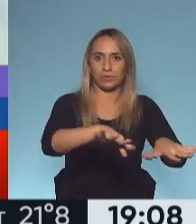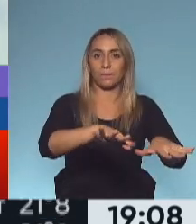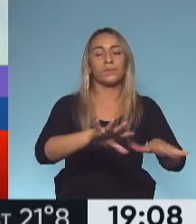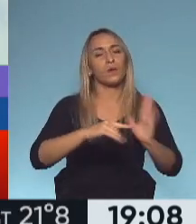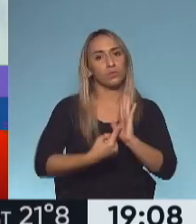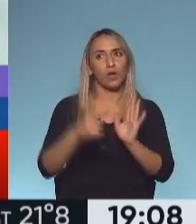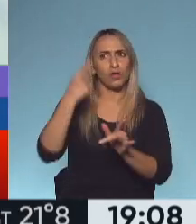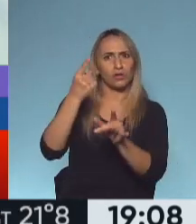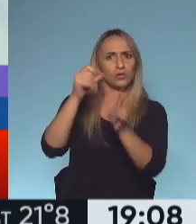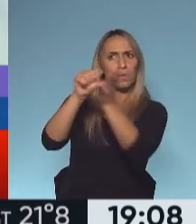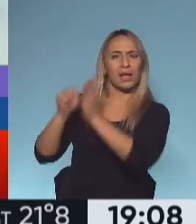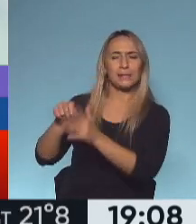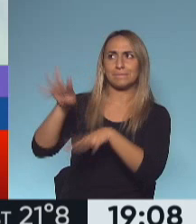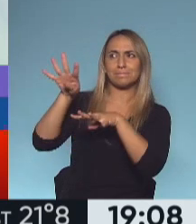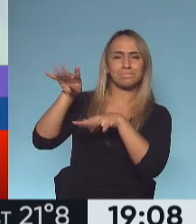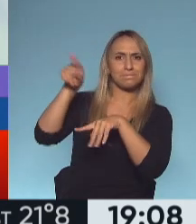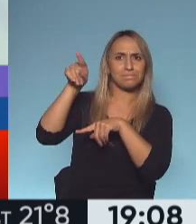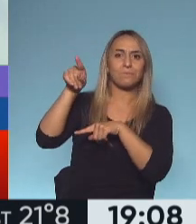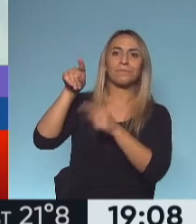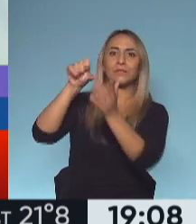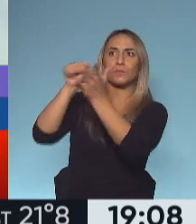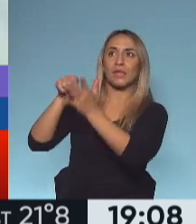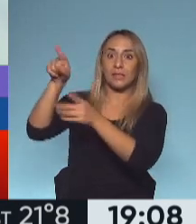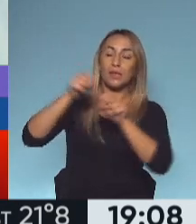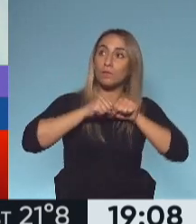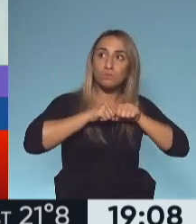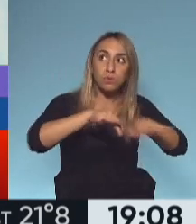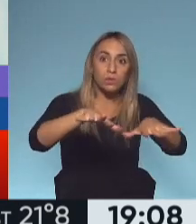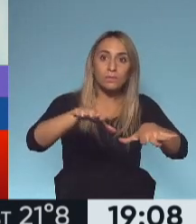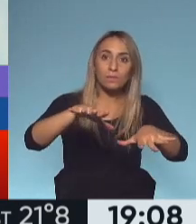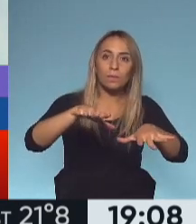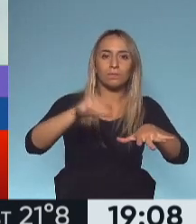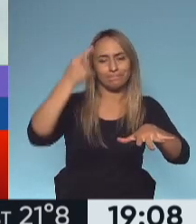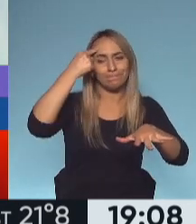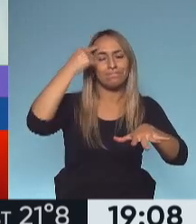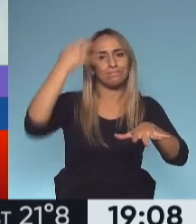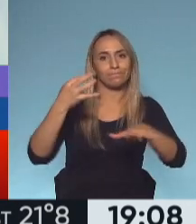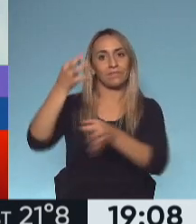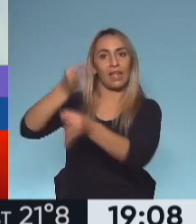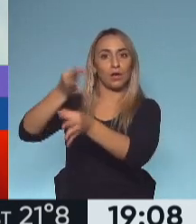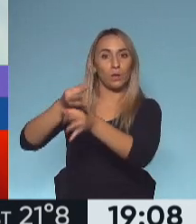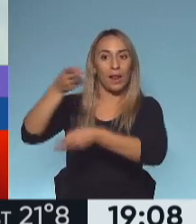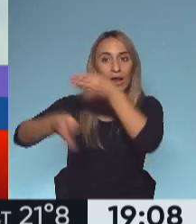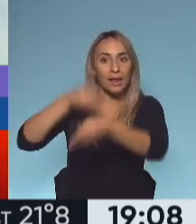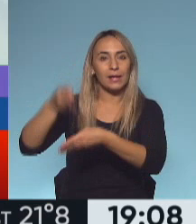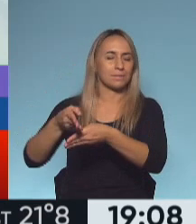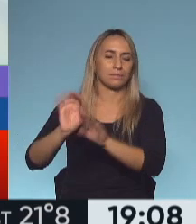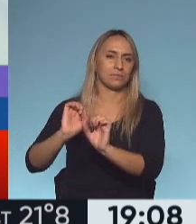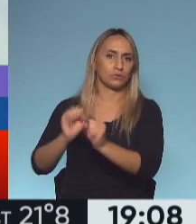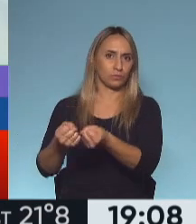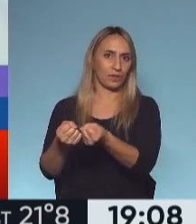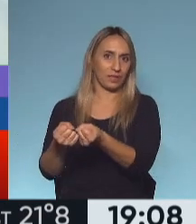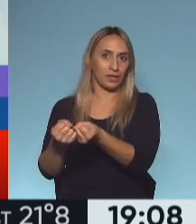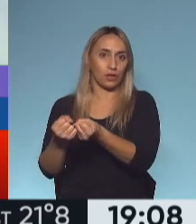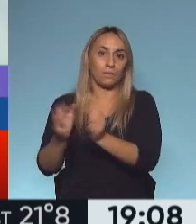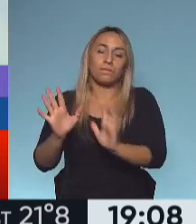otros países es que cuando se dispara la incidencia, puede ser necesario reconsiderar la presencialidad de las escuelas,